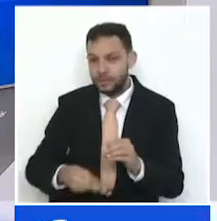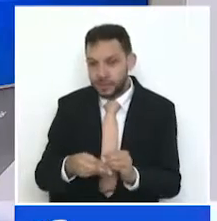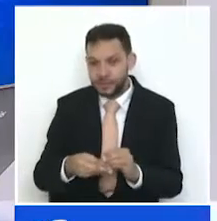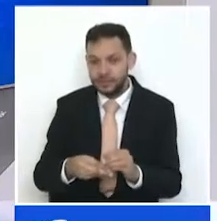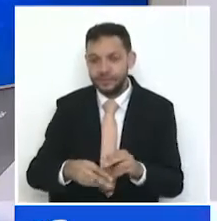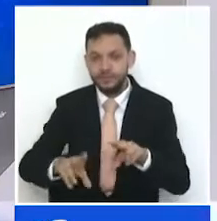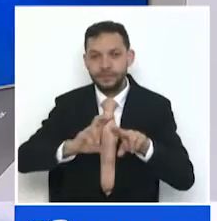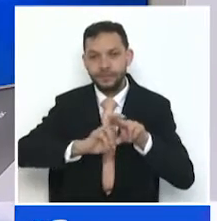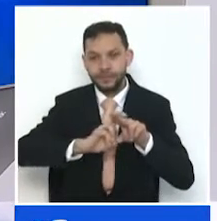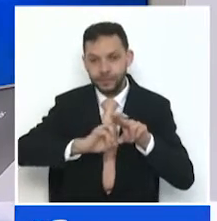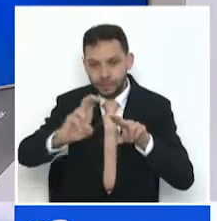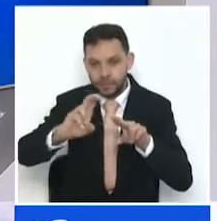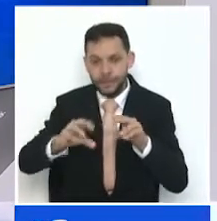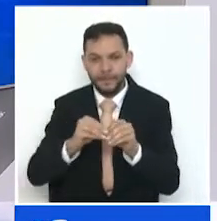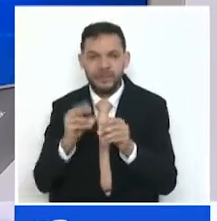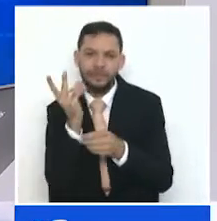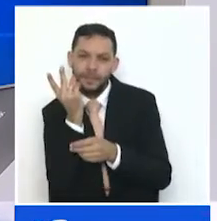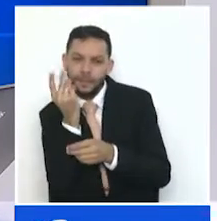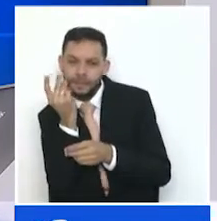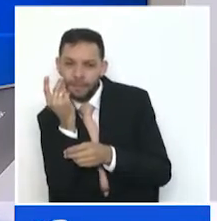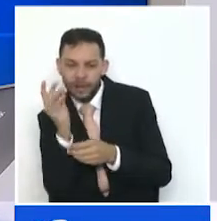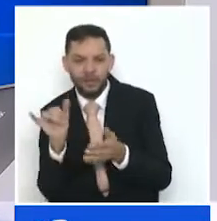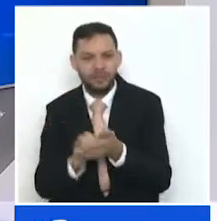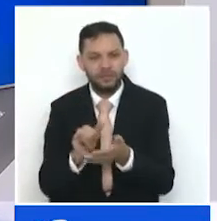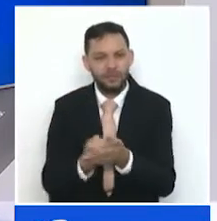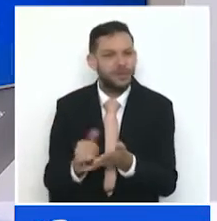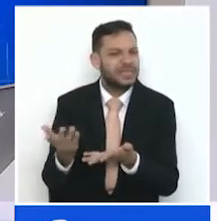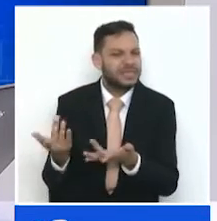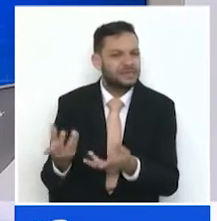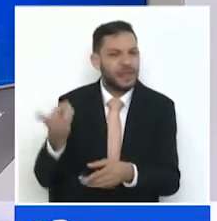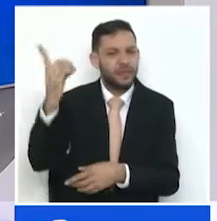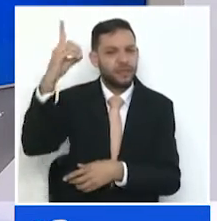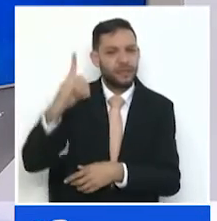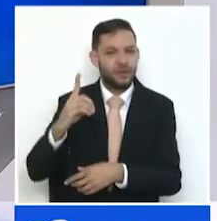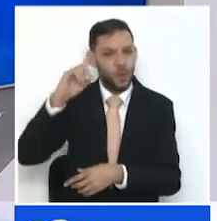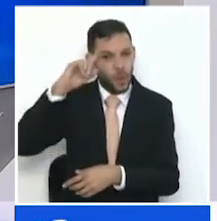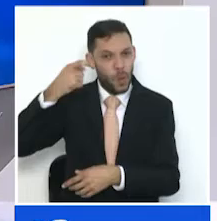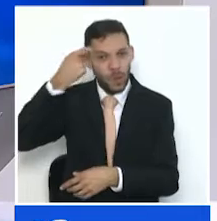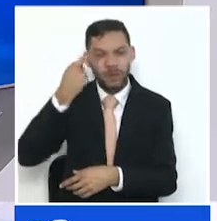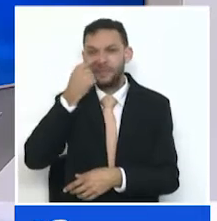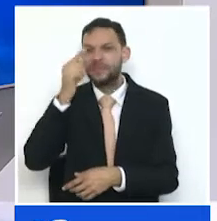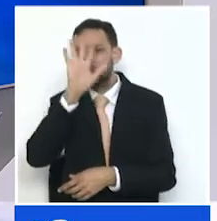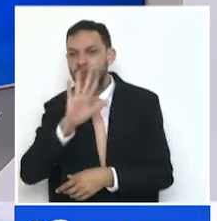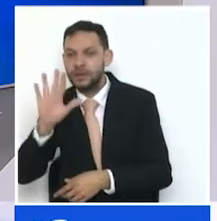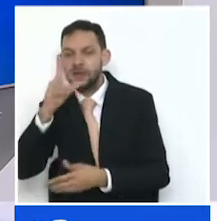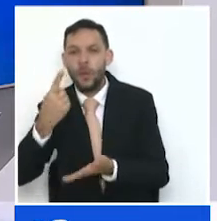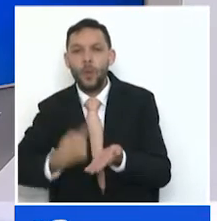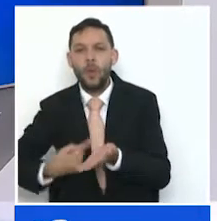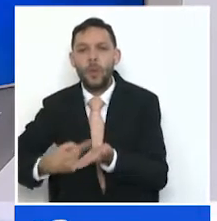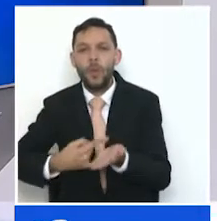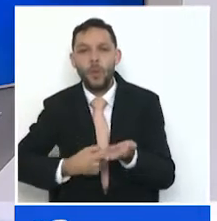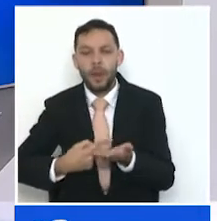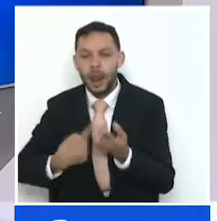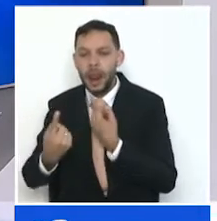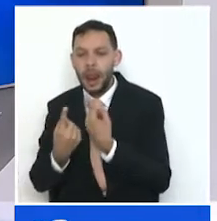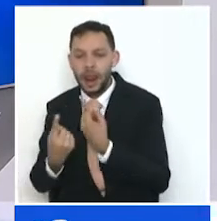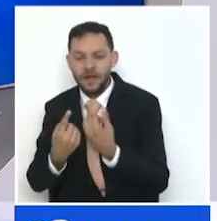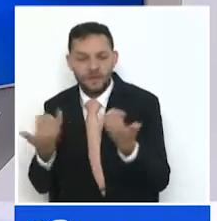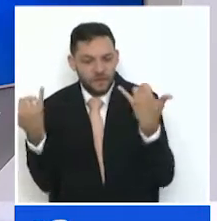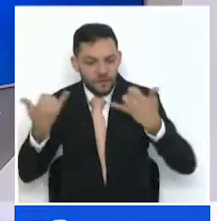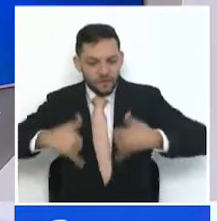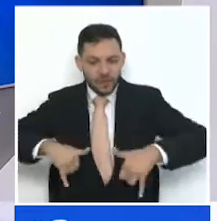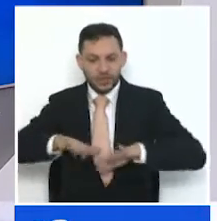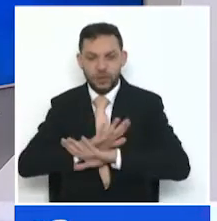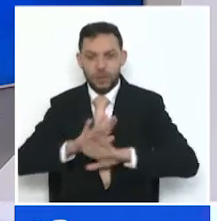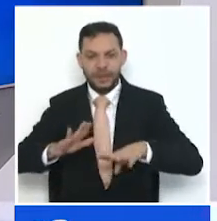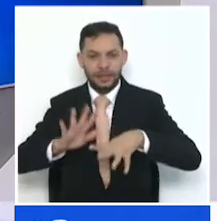sucede en las ciudades de nuestro eje cafetero, se está a la espera de que se tome una decisión por parte del Gobierno Nacional y el Comité Nacional del Paro para poner fin a las